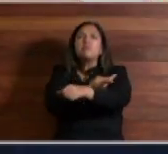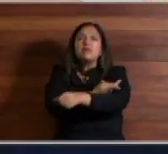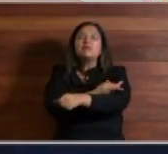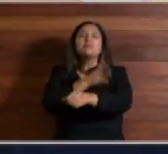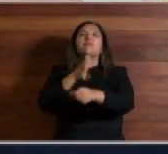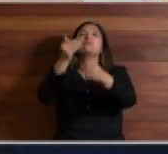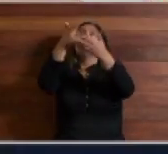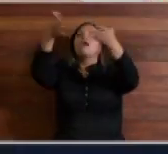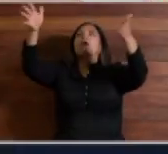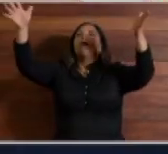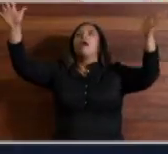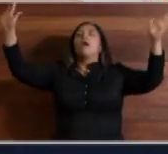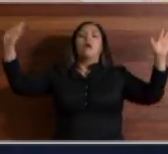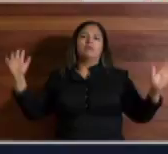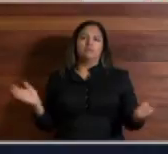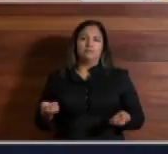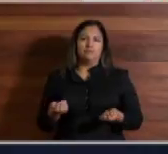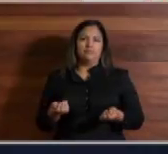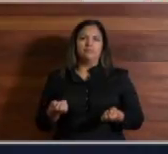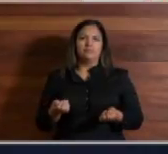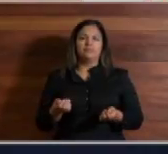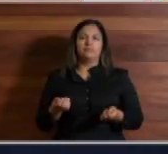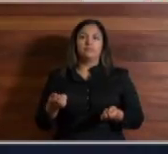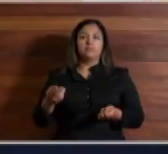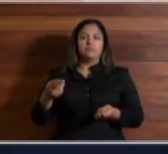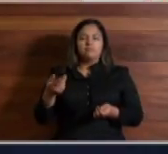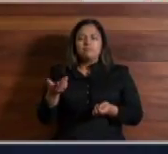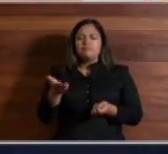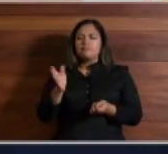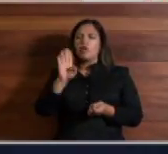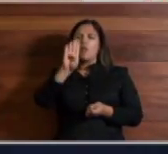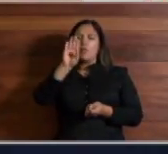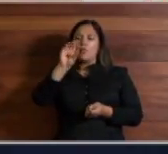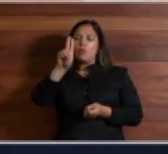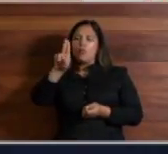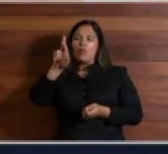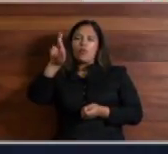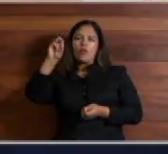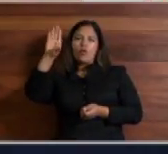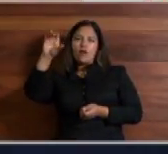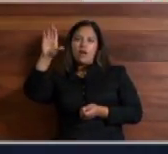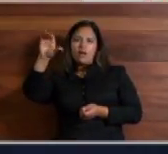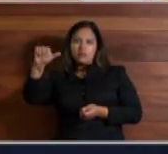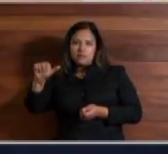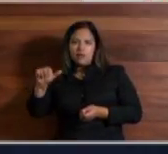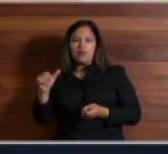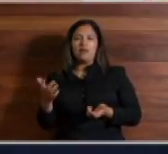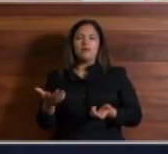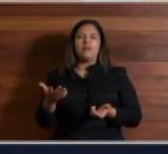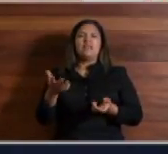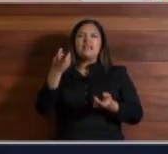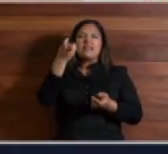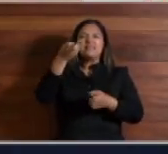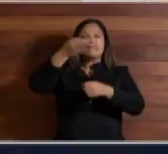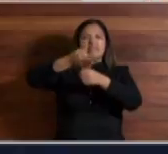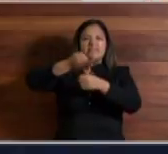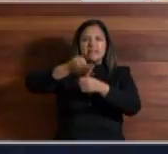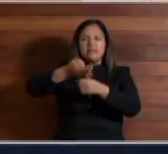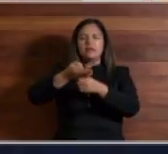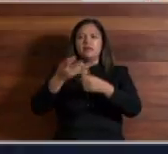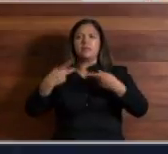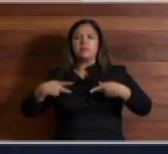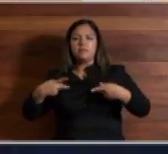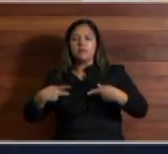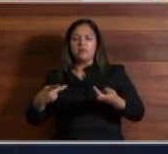esta burocracia celeste donde estos misteriosos,